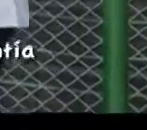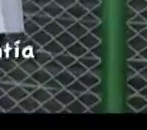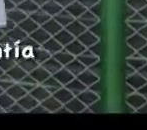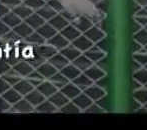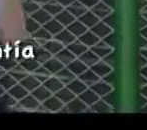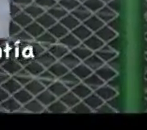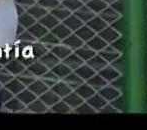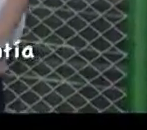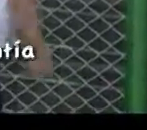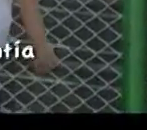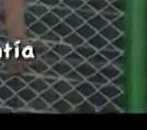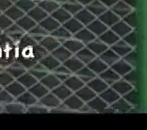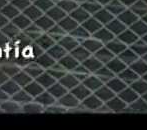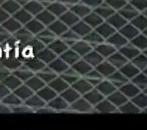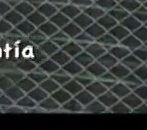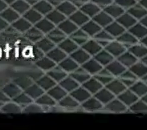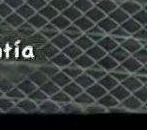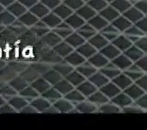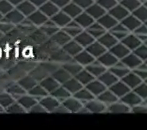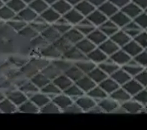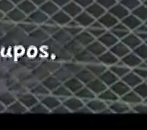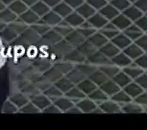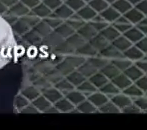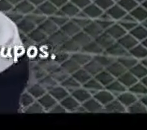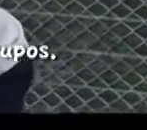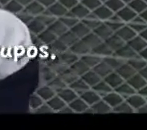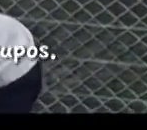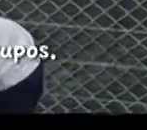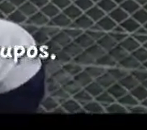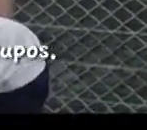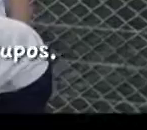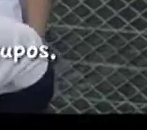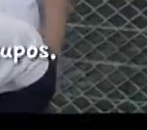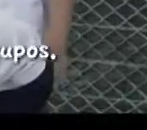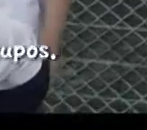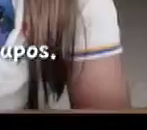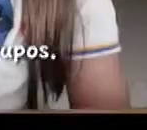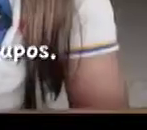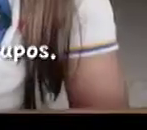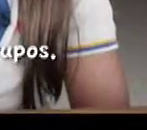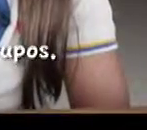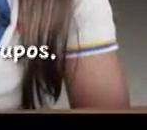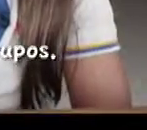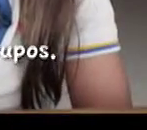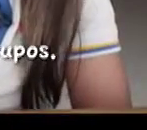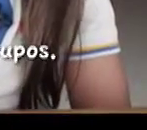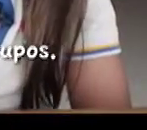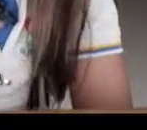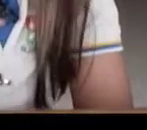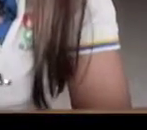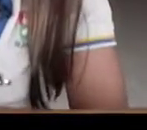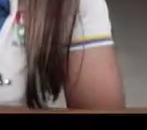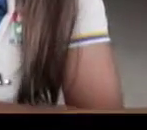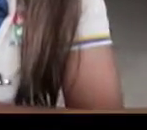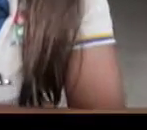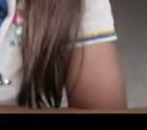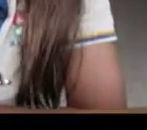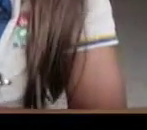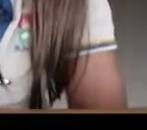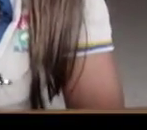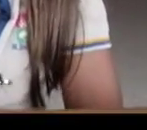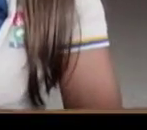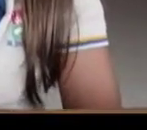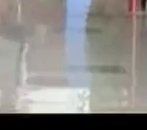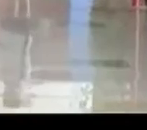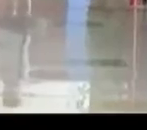Nos dijo que él a veces se sentía mal porque, digamos, en educación física, cuando hacían grupos, a él lo dejaban de último porque no era nada